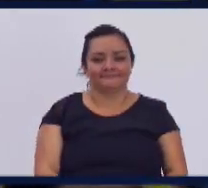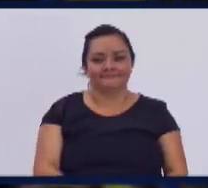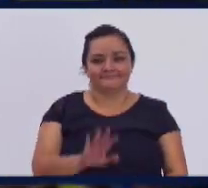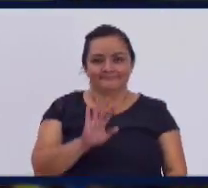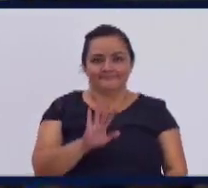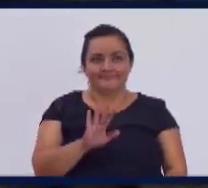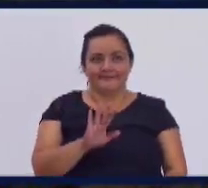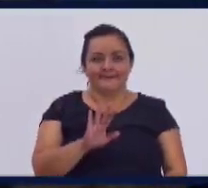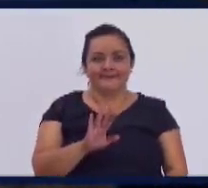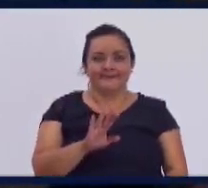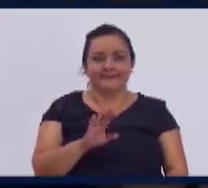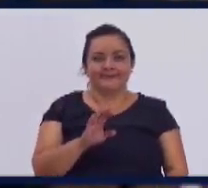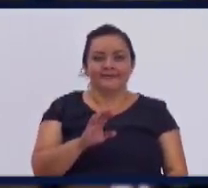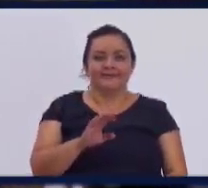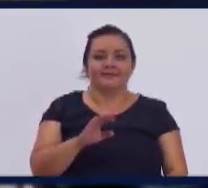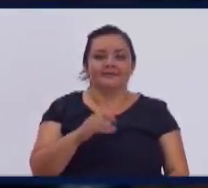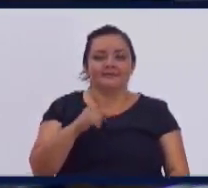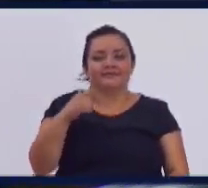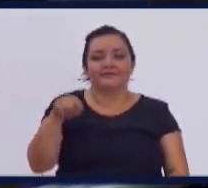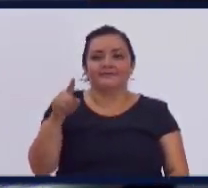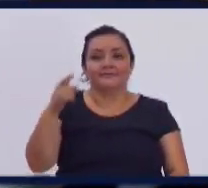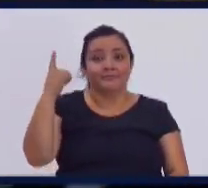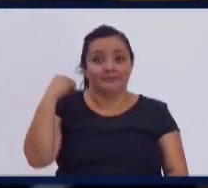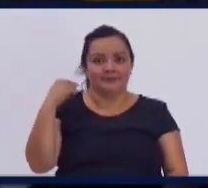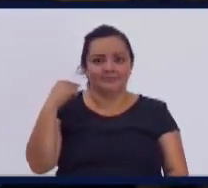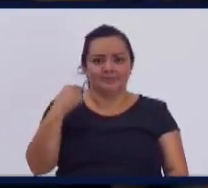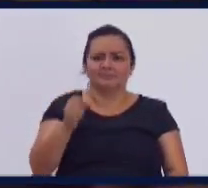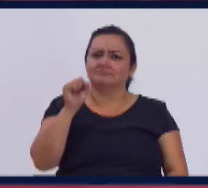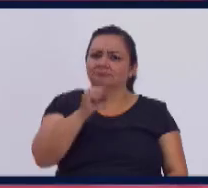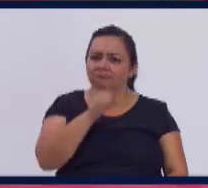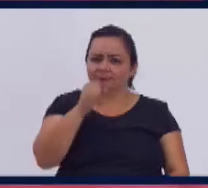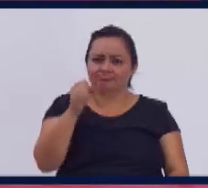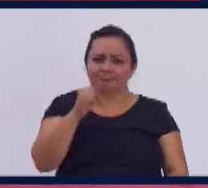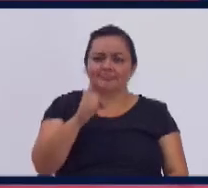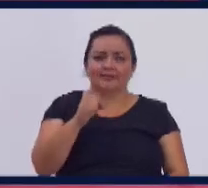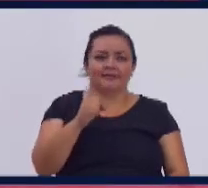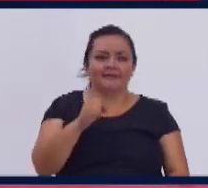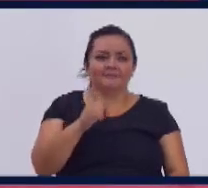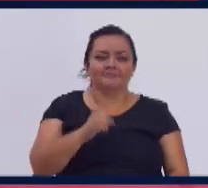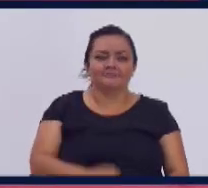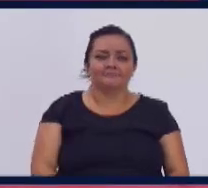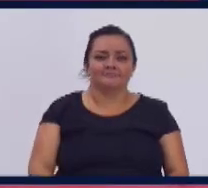Llevamos a Osni de la radio ayer, y como ahí se canta primero.